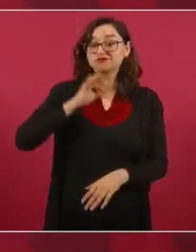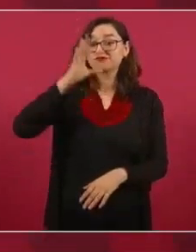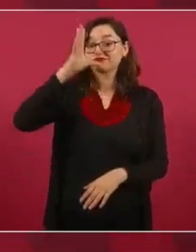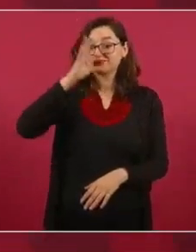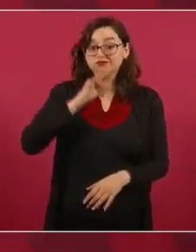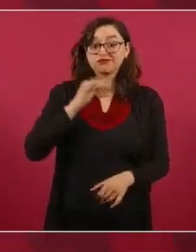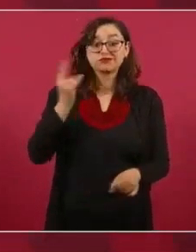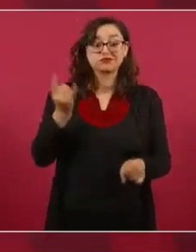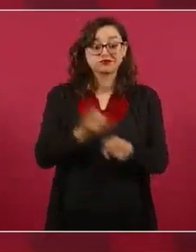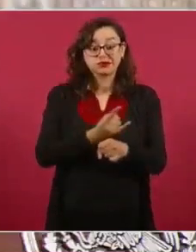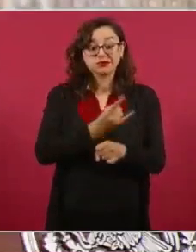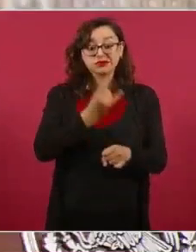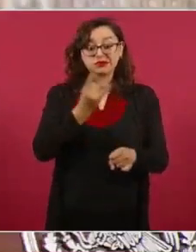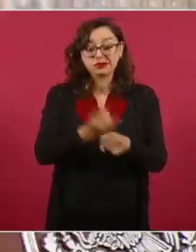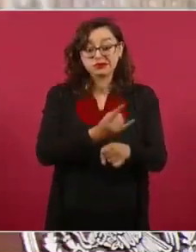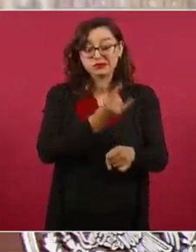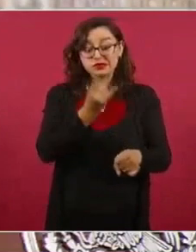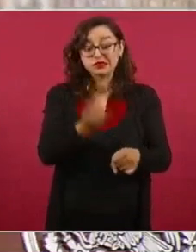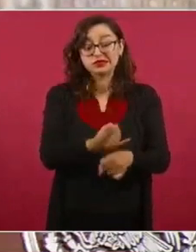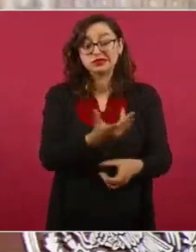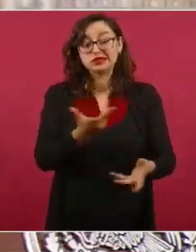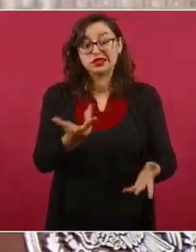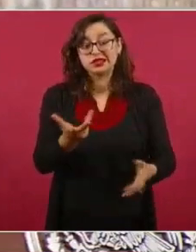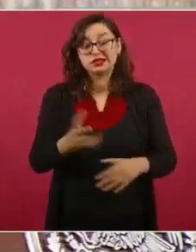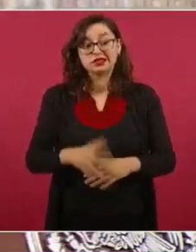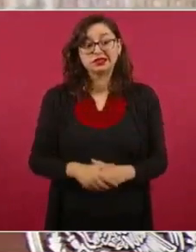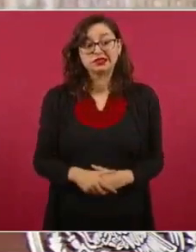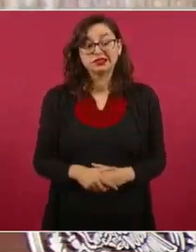no, al contrario, les va muy bien,